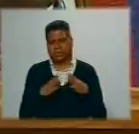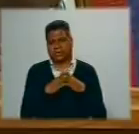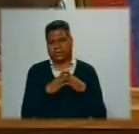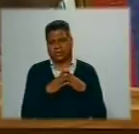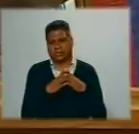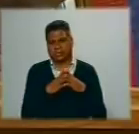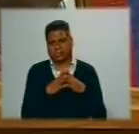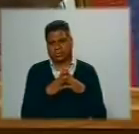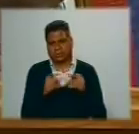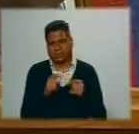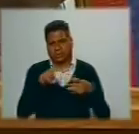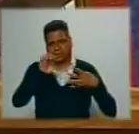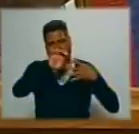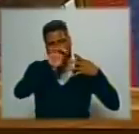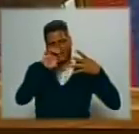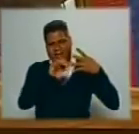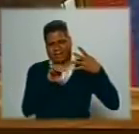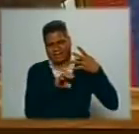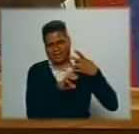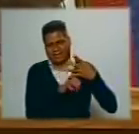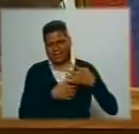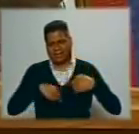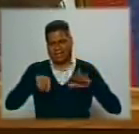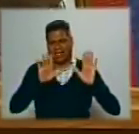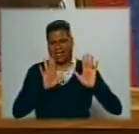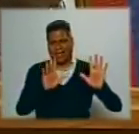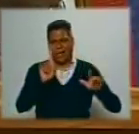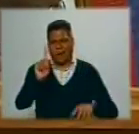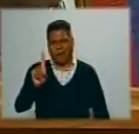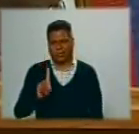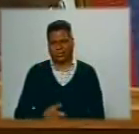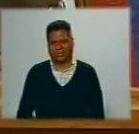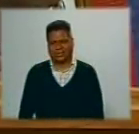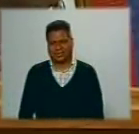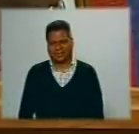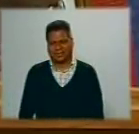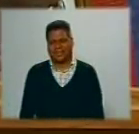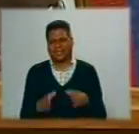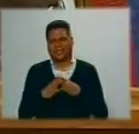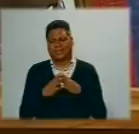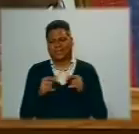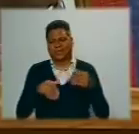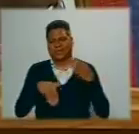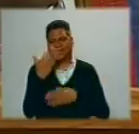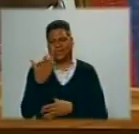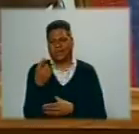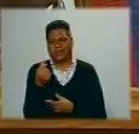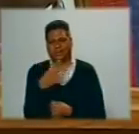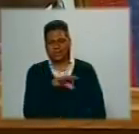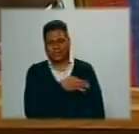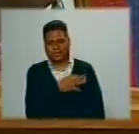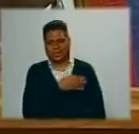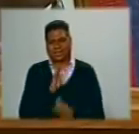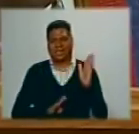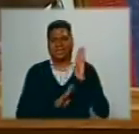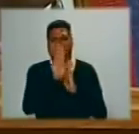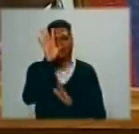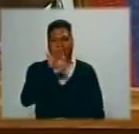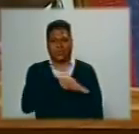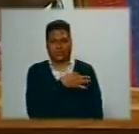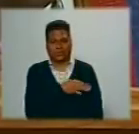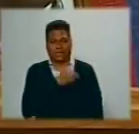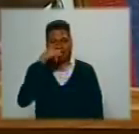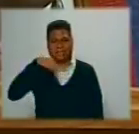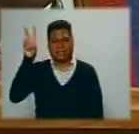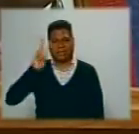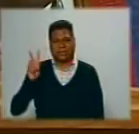de cartelización. 11. Contribuir a consolidar el orden económico socialista consagrado en el Plan de Desarrollo Económico y Social de la Nación, así